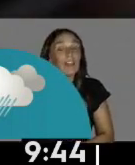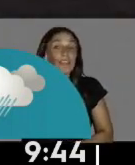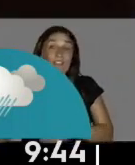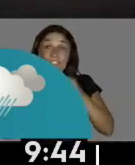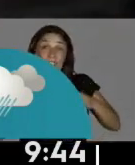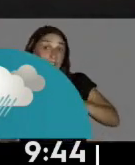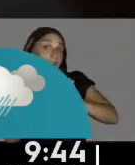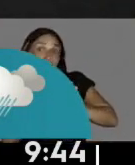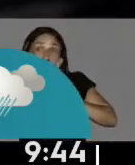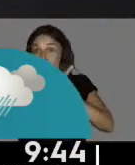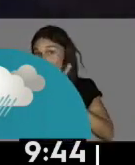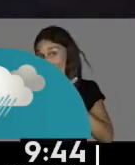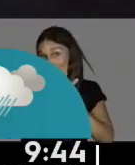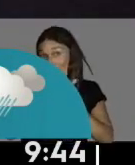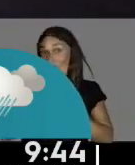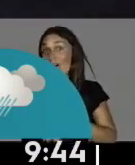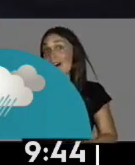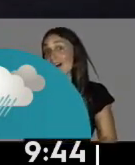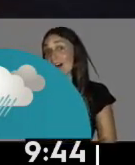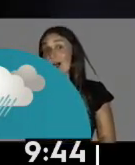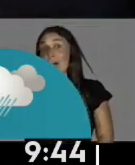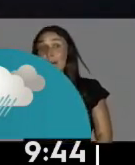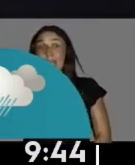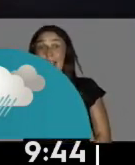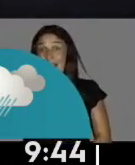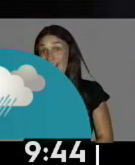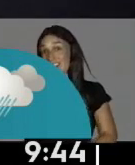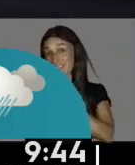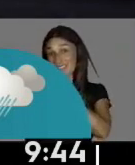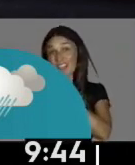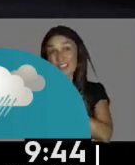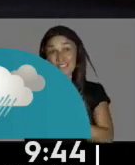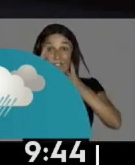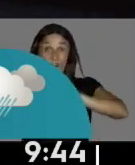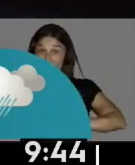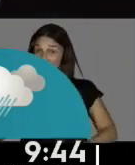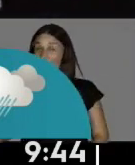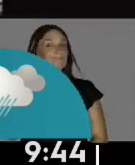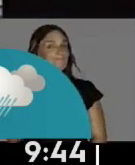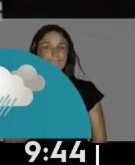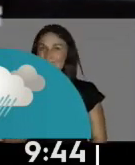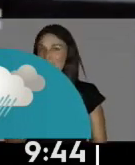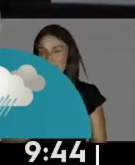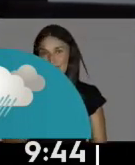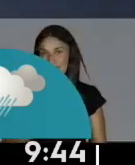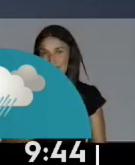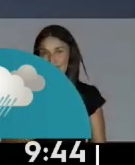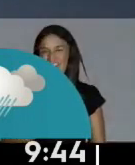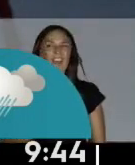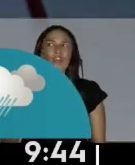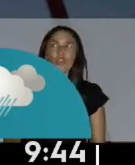abrumadora mayoría, dicen que están contentos de tener a sus hijos. O sea, hay un montón de información por ahí circulando que yo quisiera tenerla a nivel